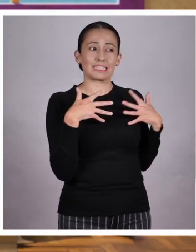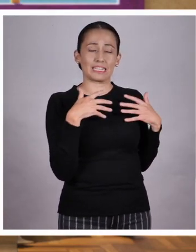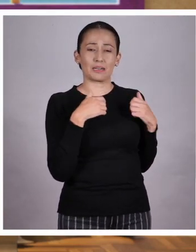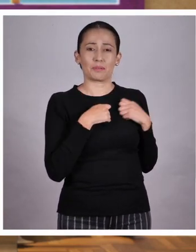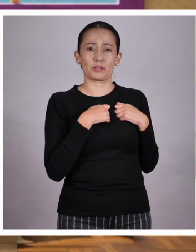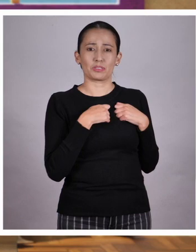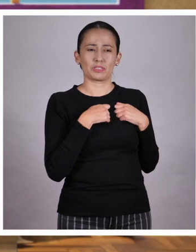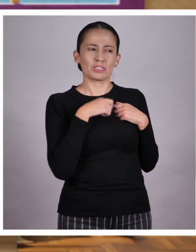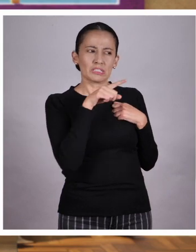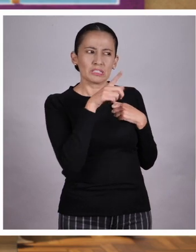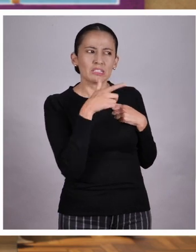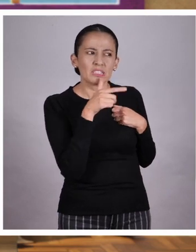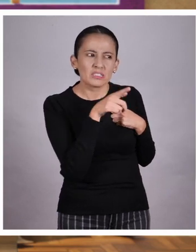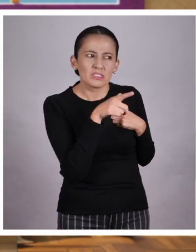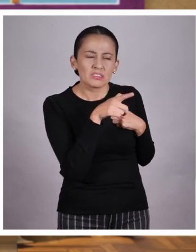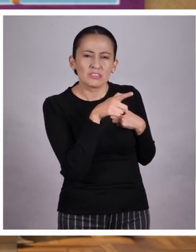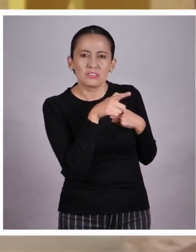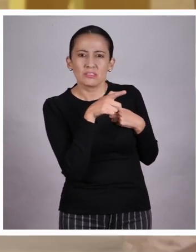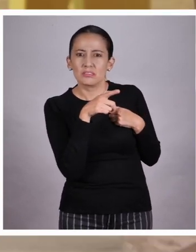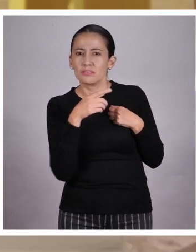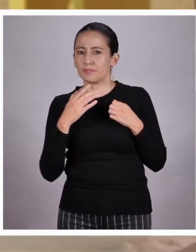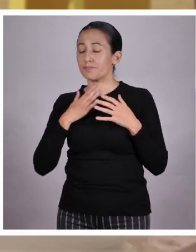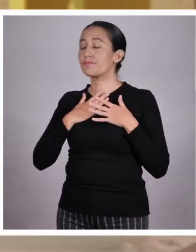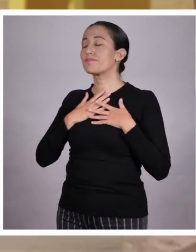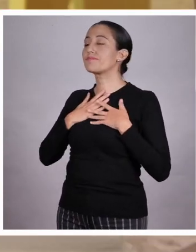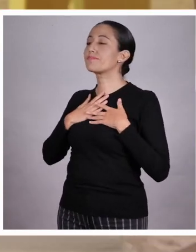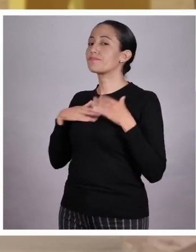Rick. ¿Quién eres tú?